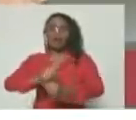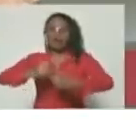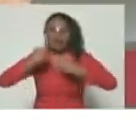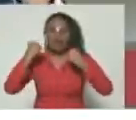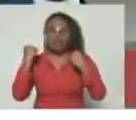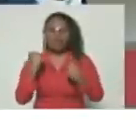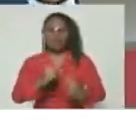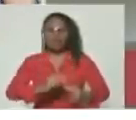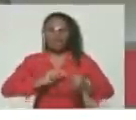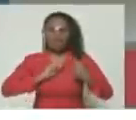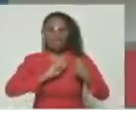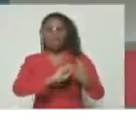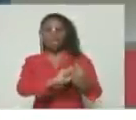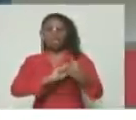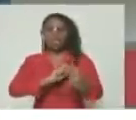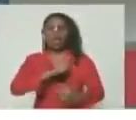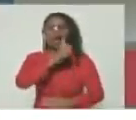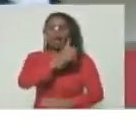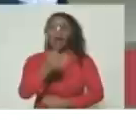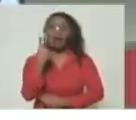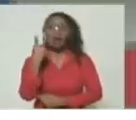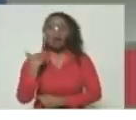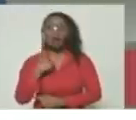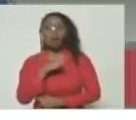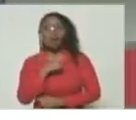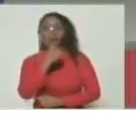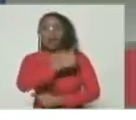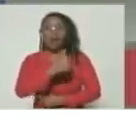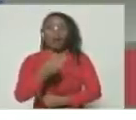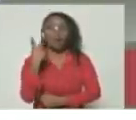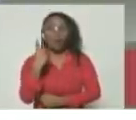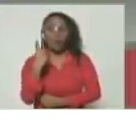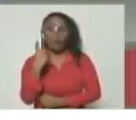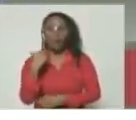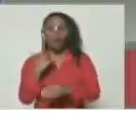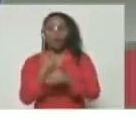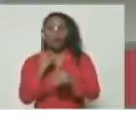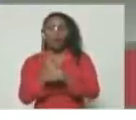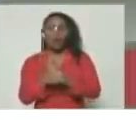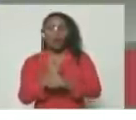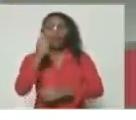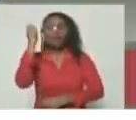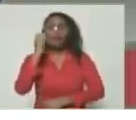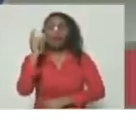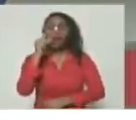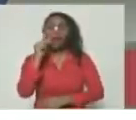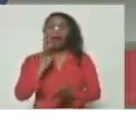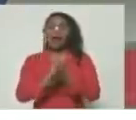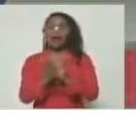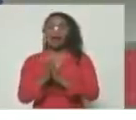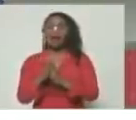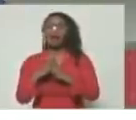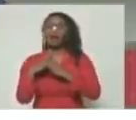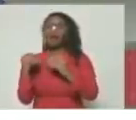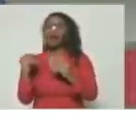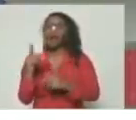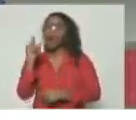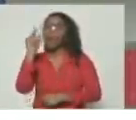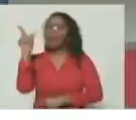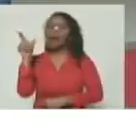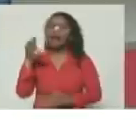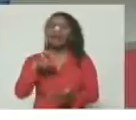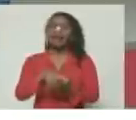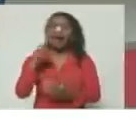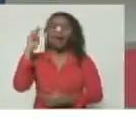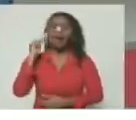El debate, y así éramos cada uno de nosotros, cada uno de nosotros. ¿Cómo se llamaba el diputado Arepa con todo? Del Estado Bolívar,